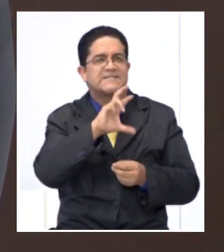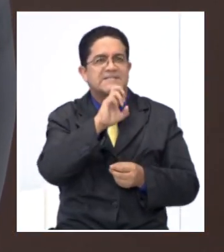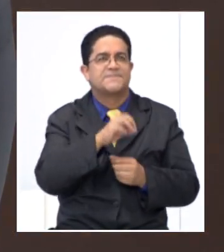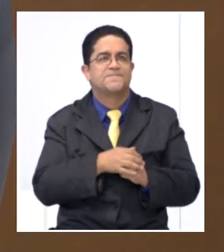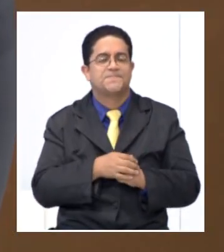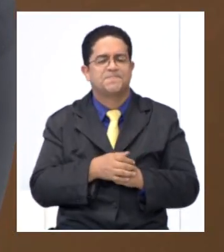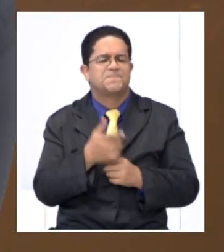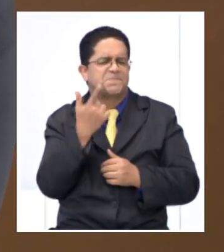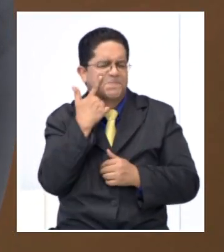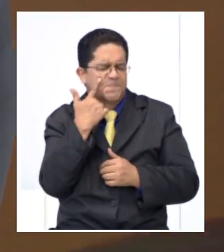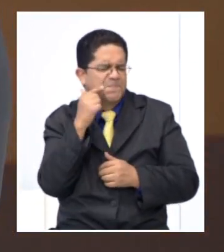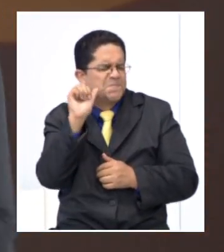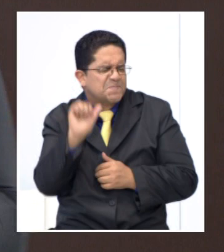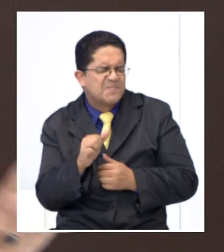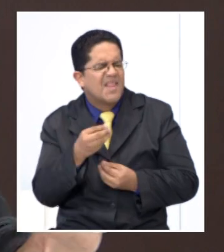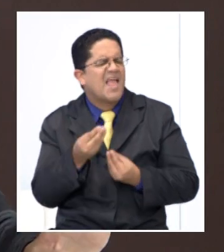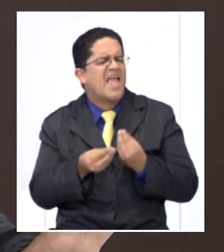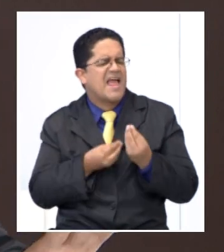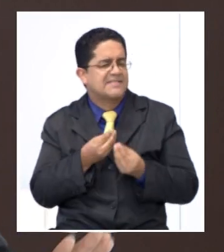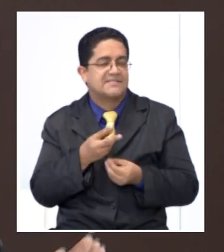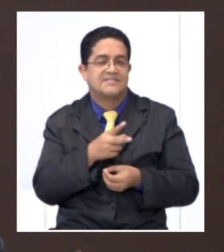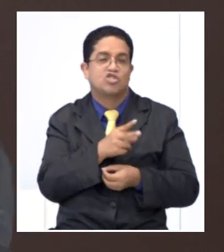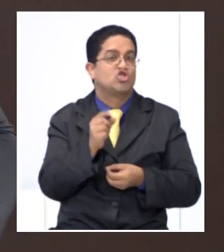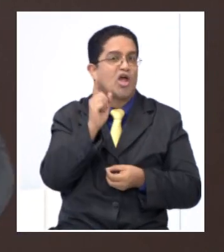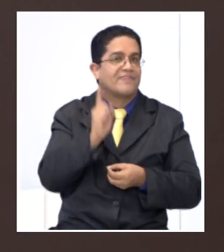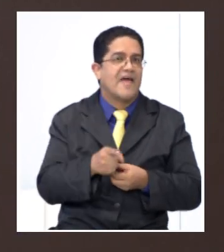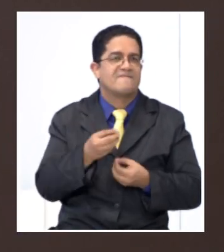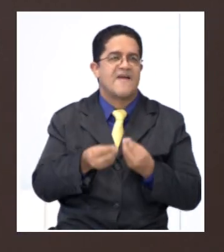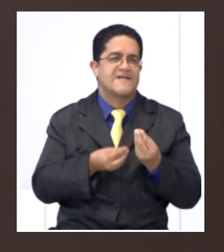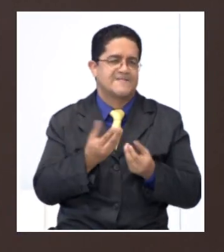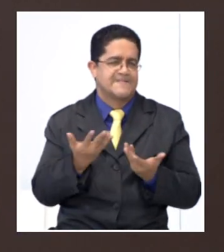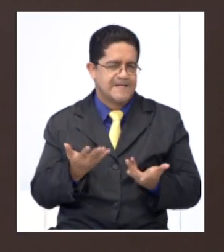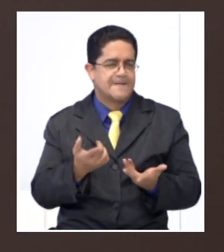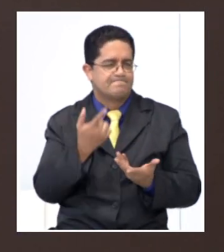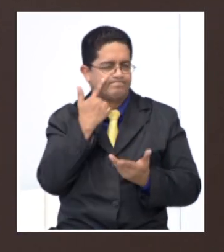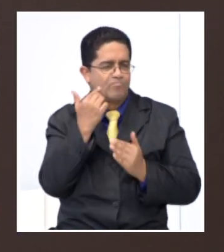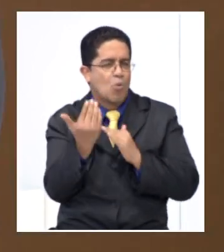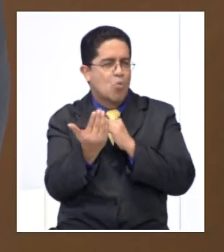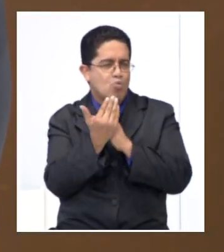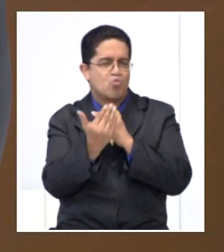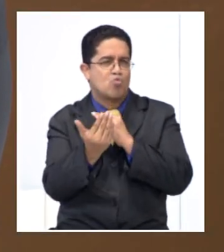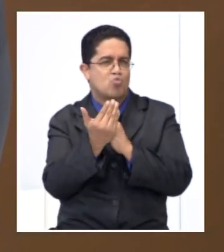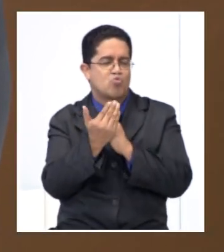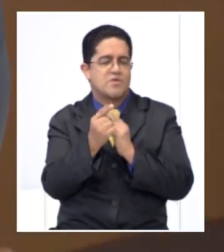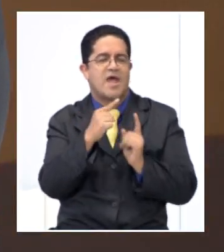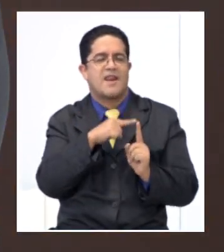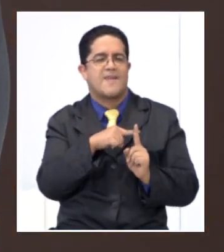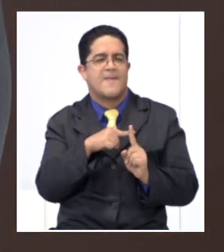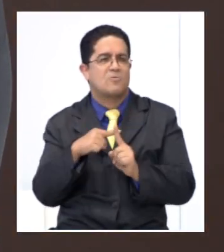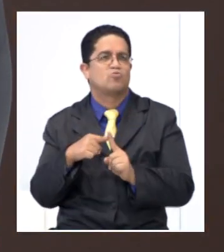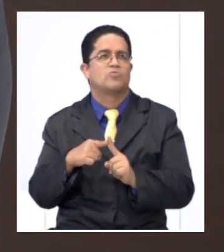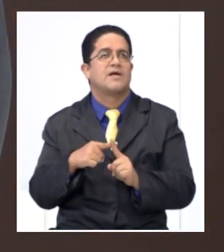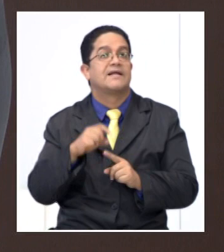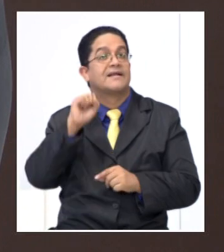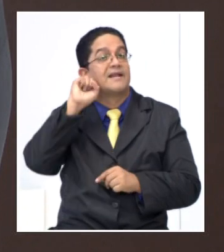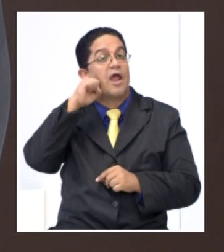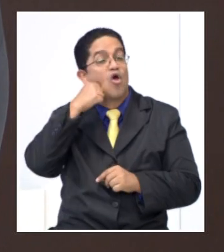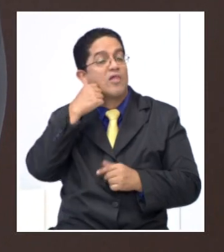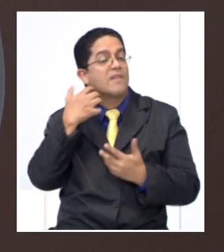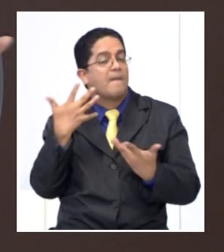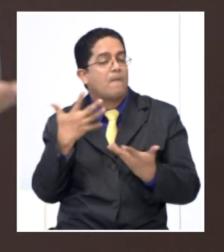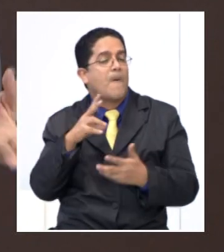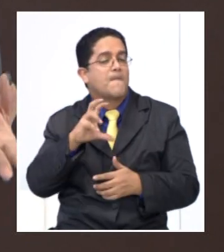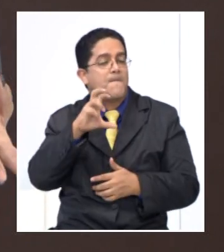botulínica. Vamos a ver qué podemos hacer como paciente y qué no deberíamos hacer para cuidar también los efectos y resultados. Recordemos que estamos hablando de la